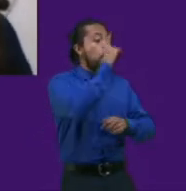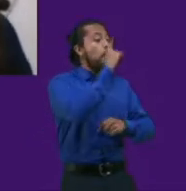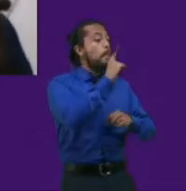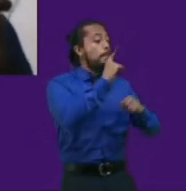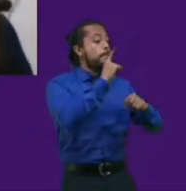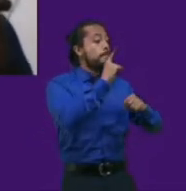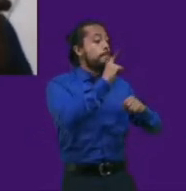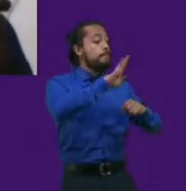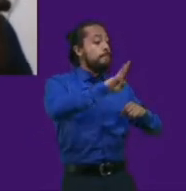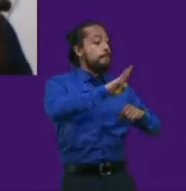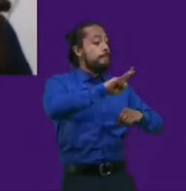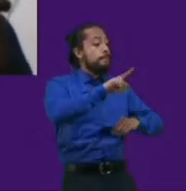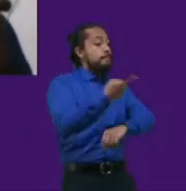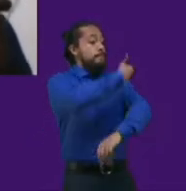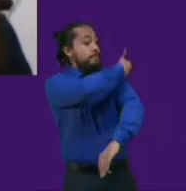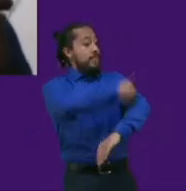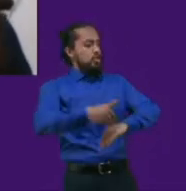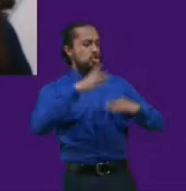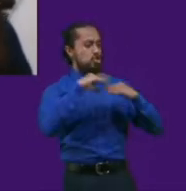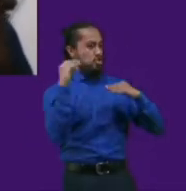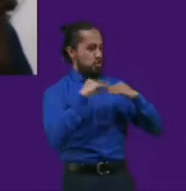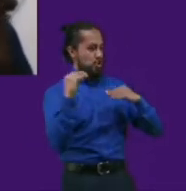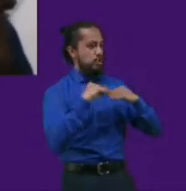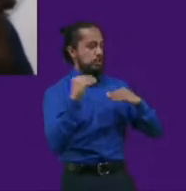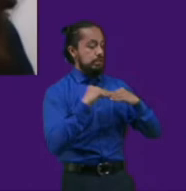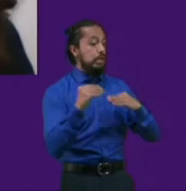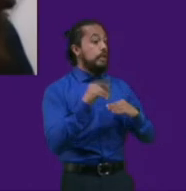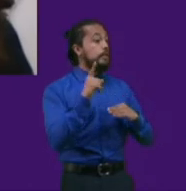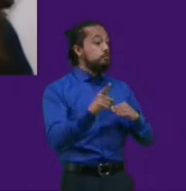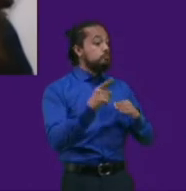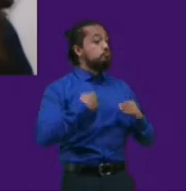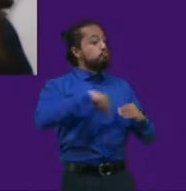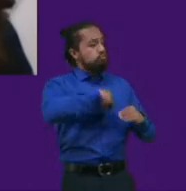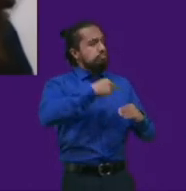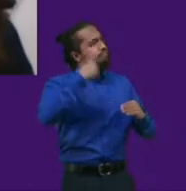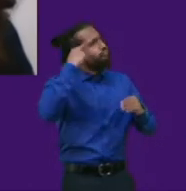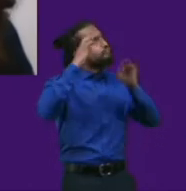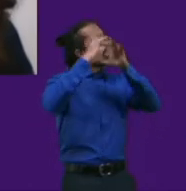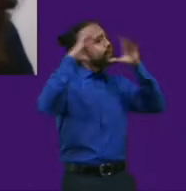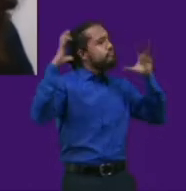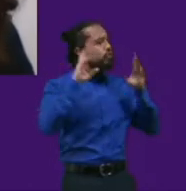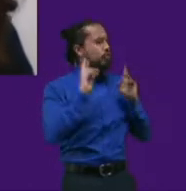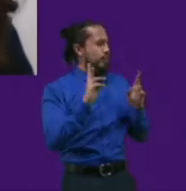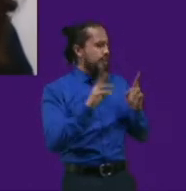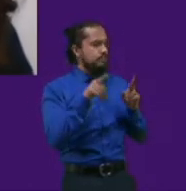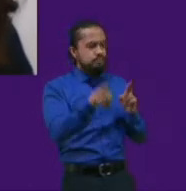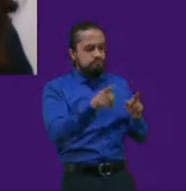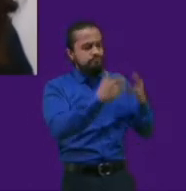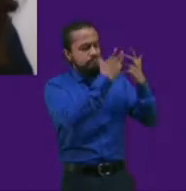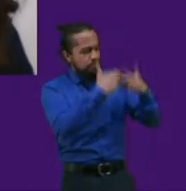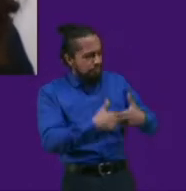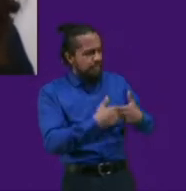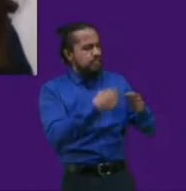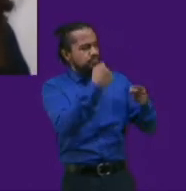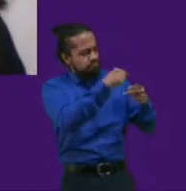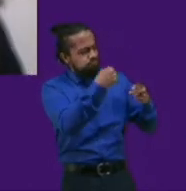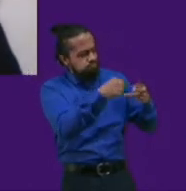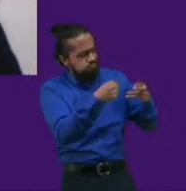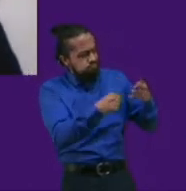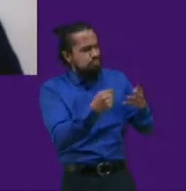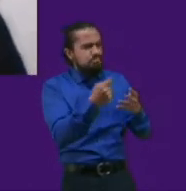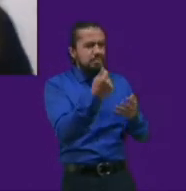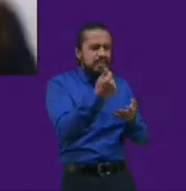$1 billón. Nosotros soñamos con esa promoción de los ecosistemas digitales para confirming, para factoring, para créditos, para cualquier